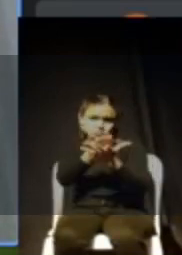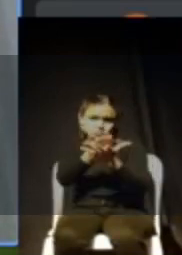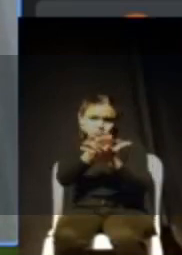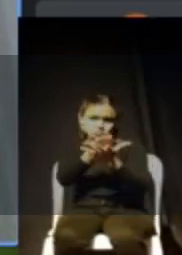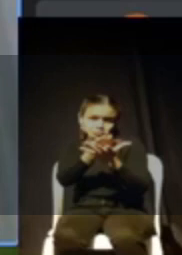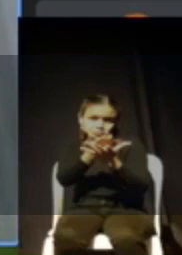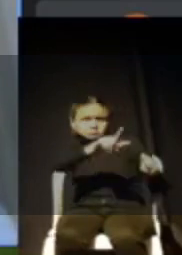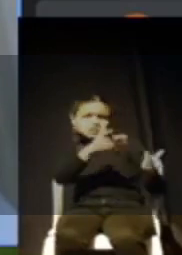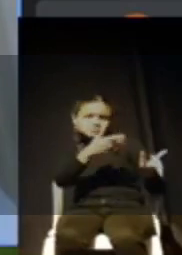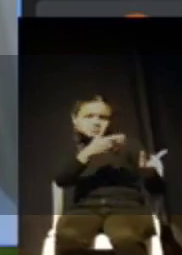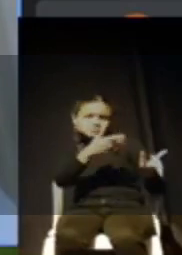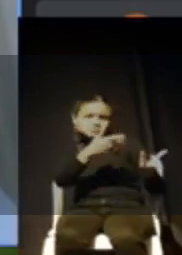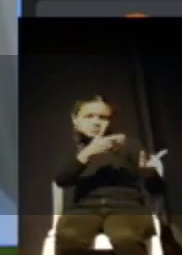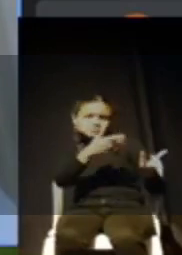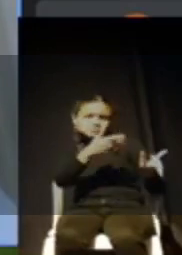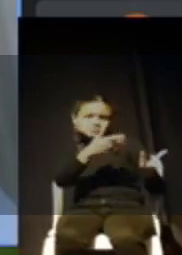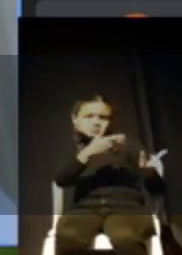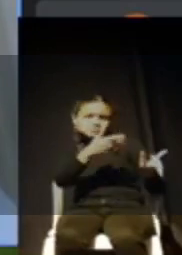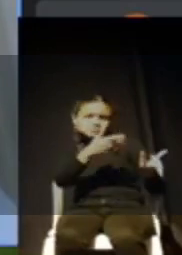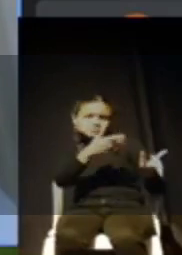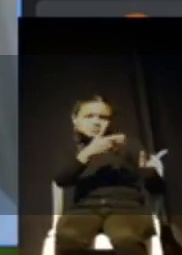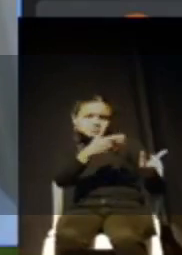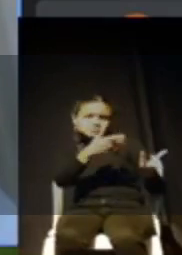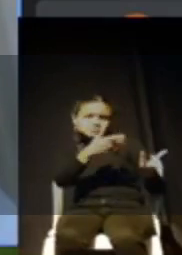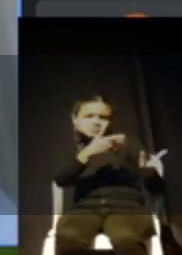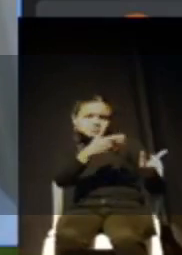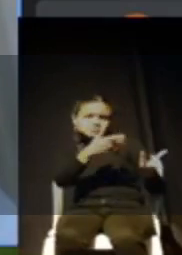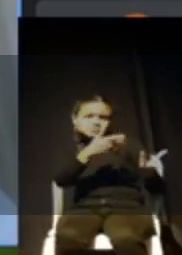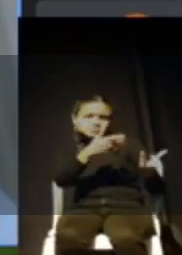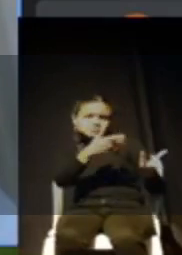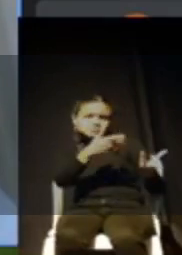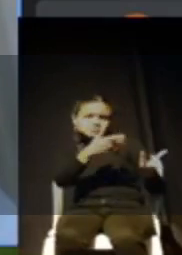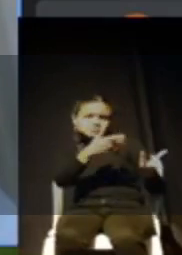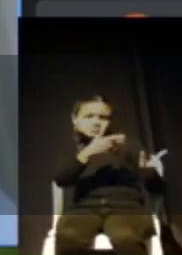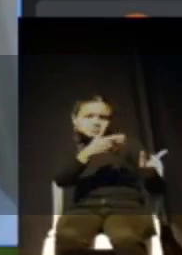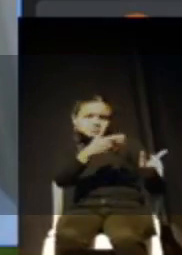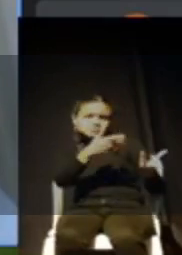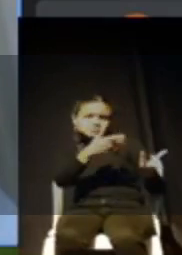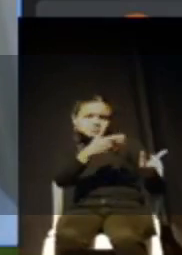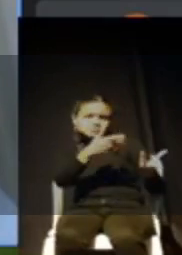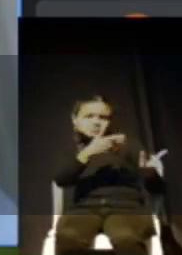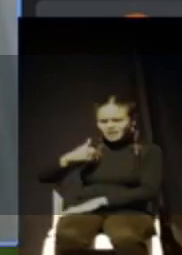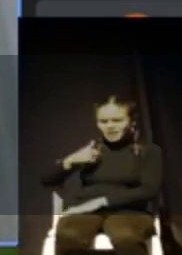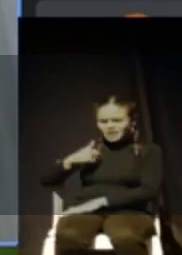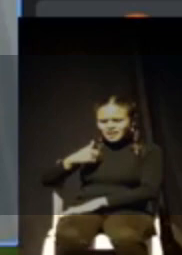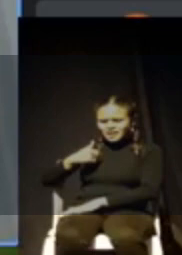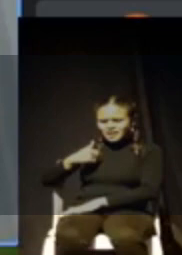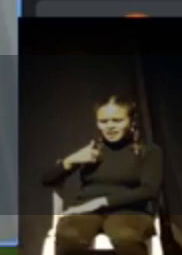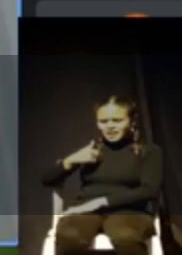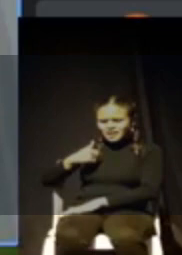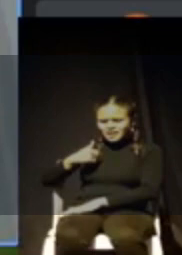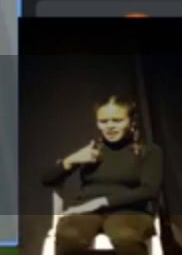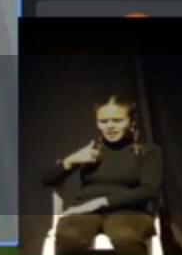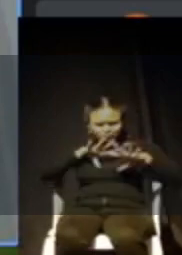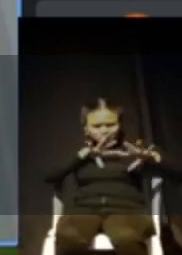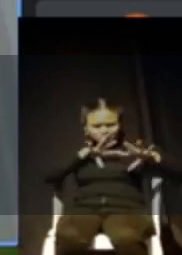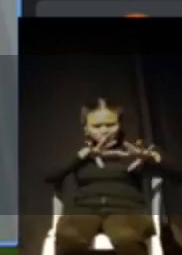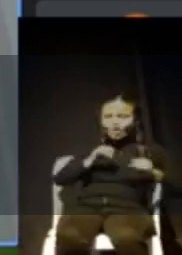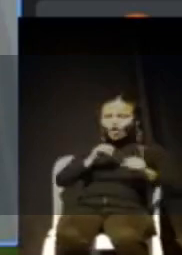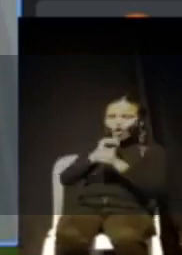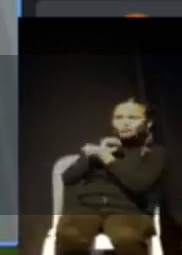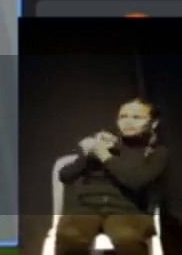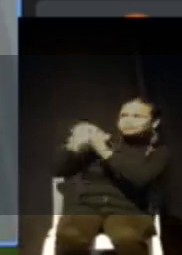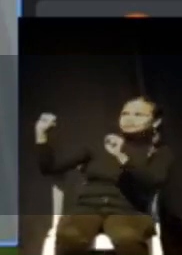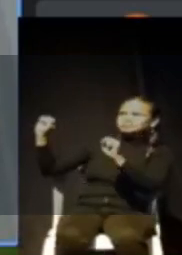palabra, y es una perspectiva de la descolonización inspirada en lecturas como de Franz